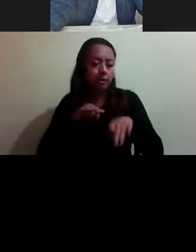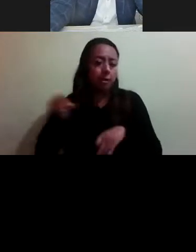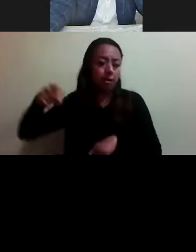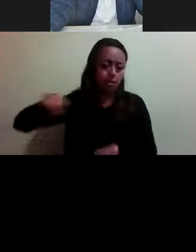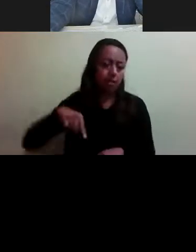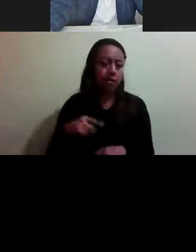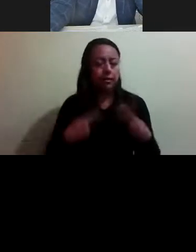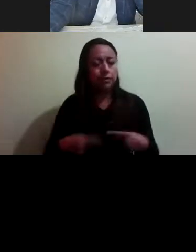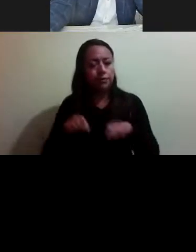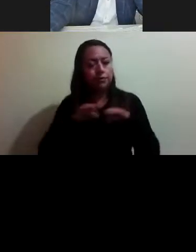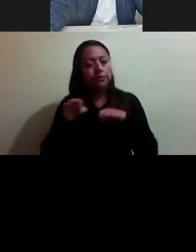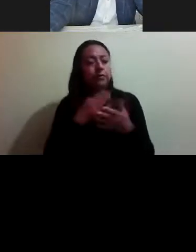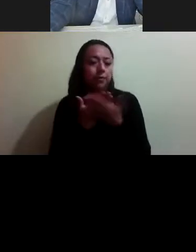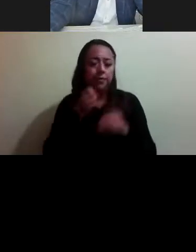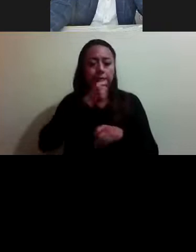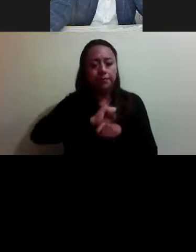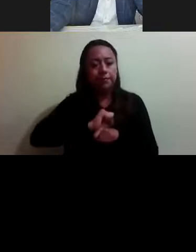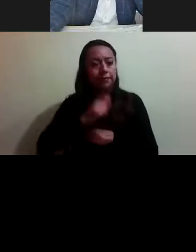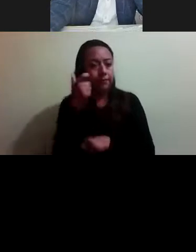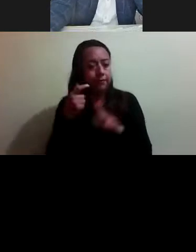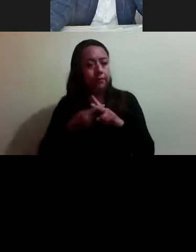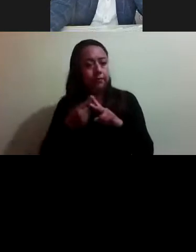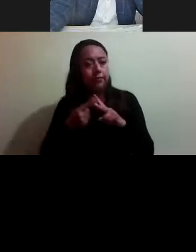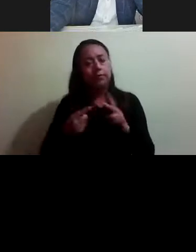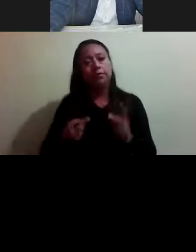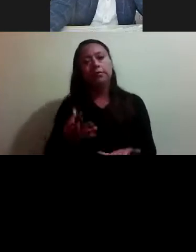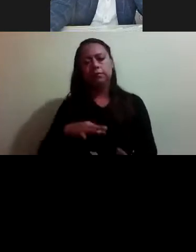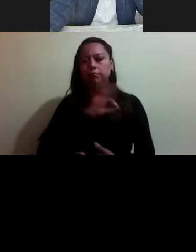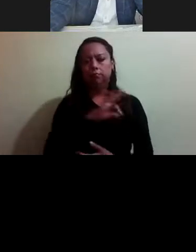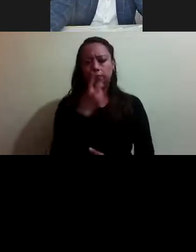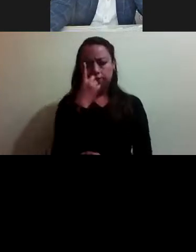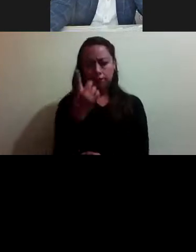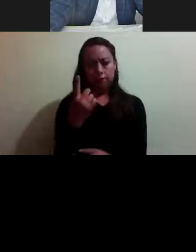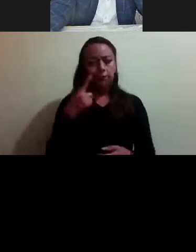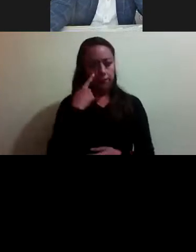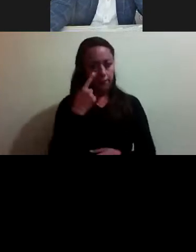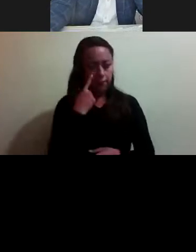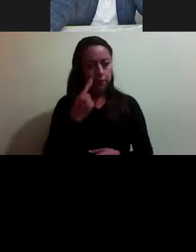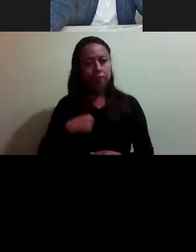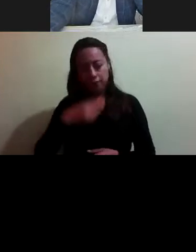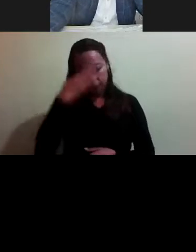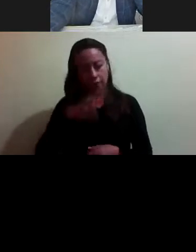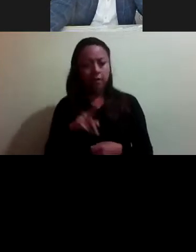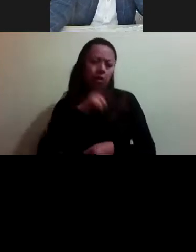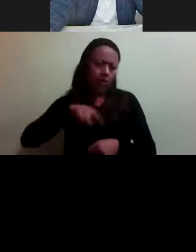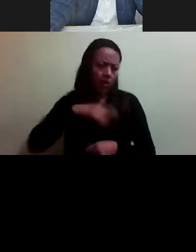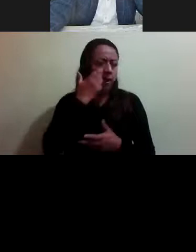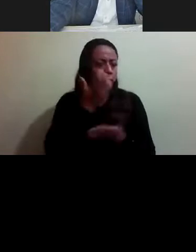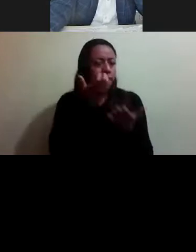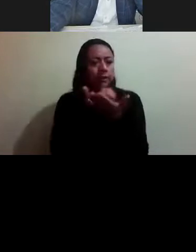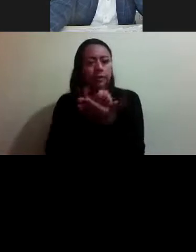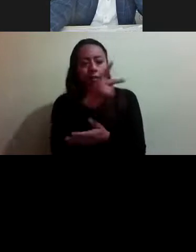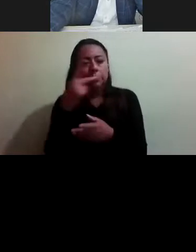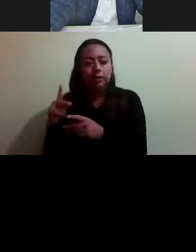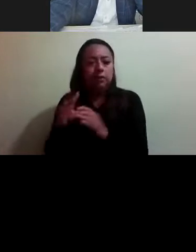la Secretaría de Finanzas, mira, yo sé que ustedes quieren tener sus economías porque han sabido gastar